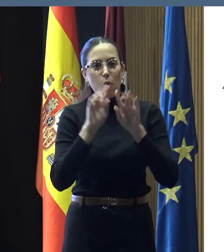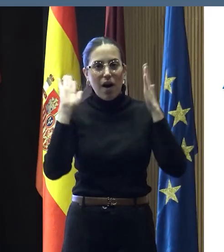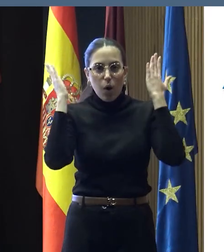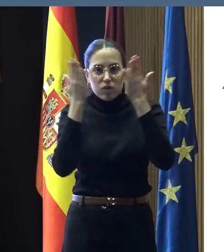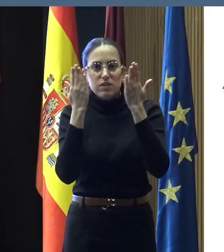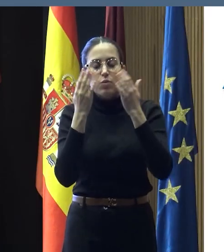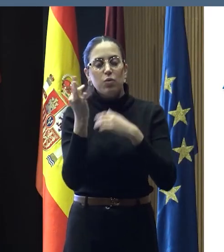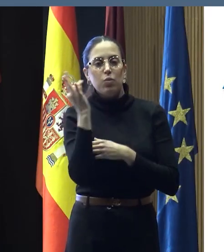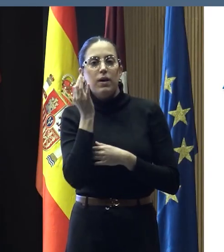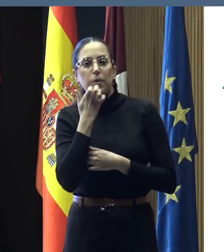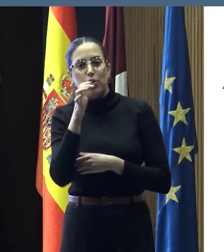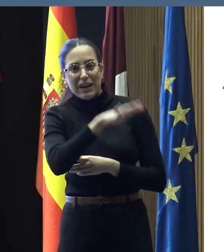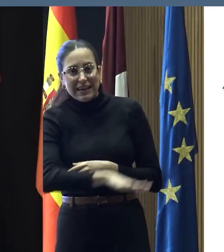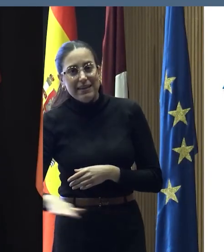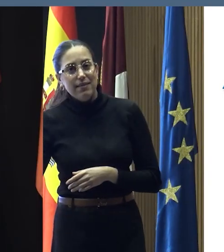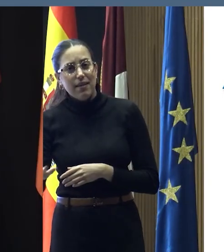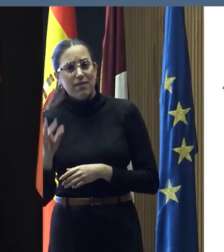mujeres, en las niñas,